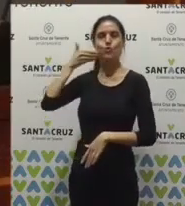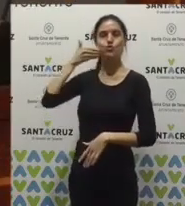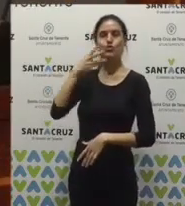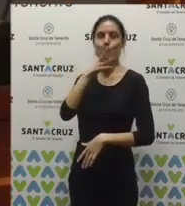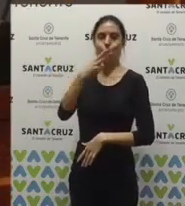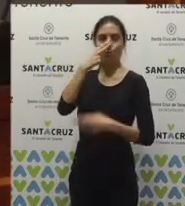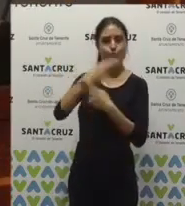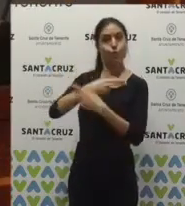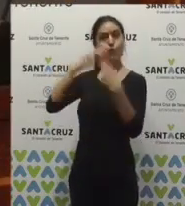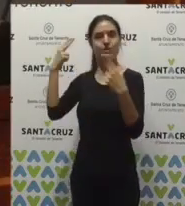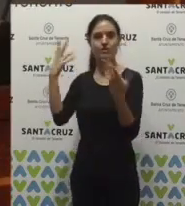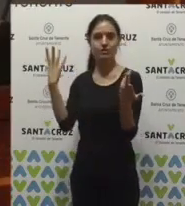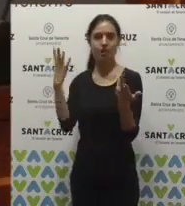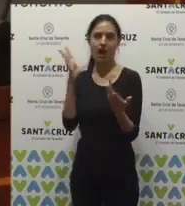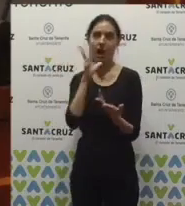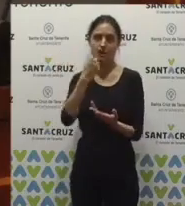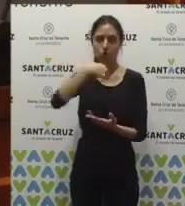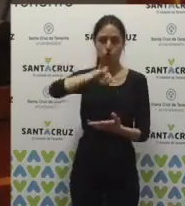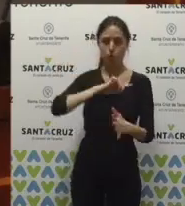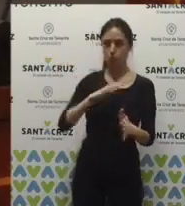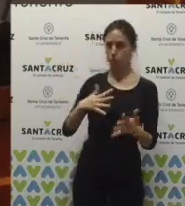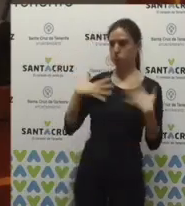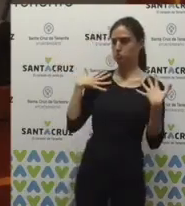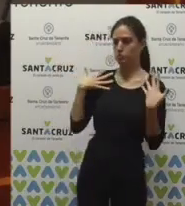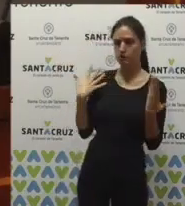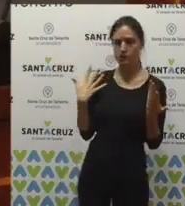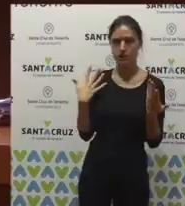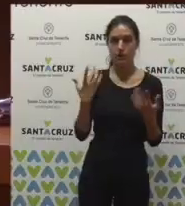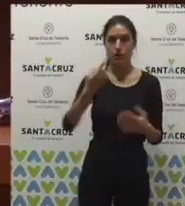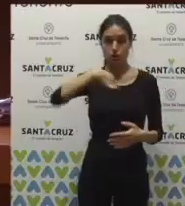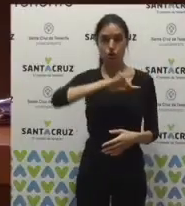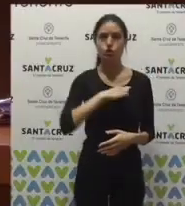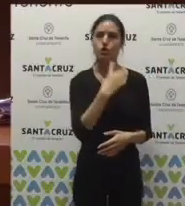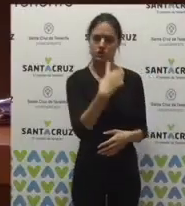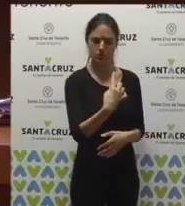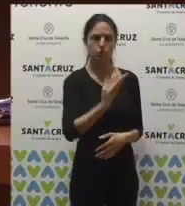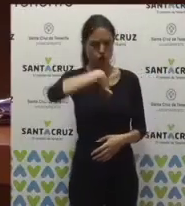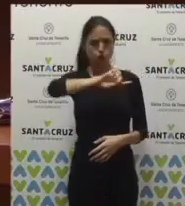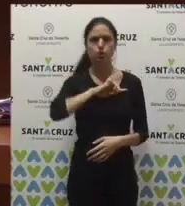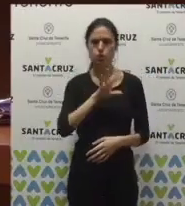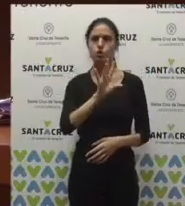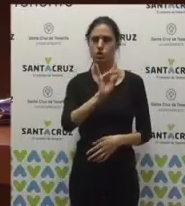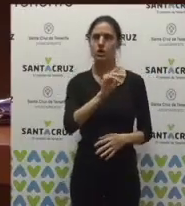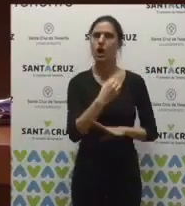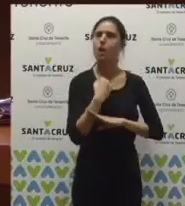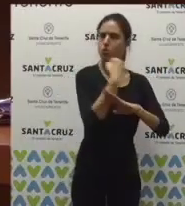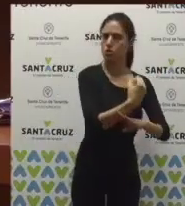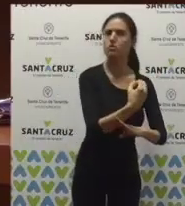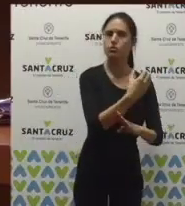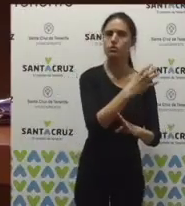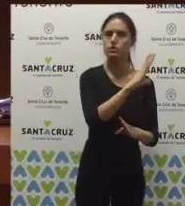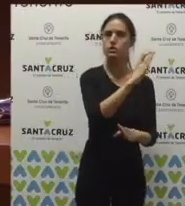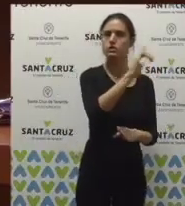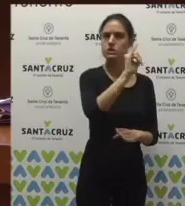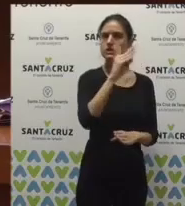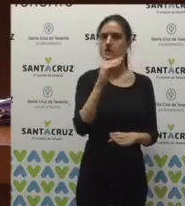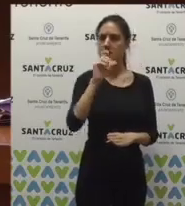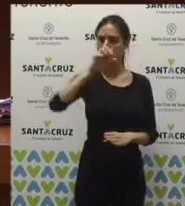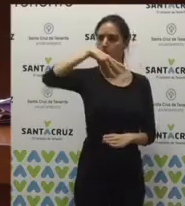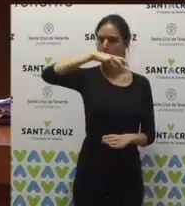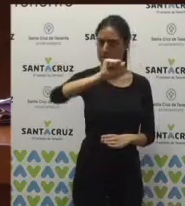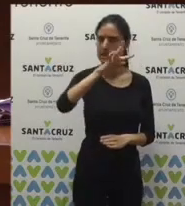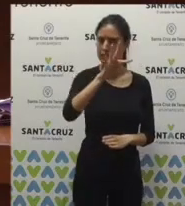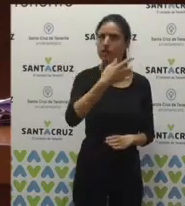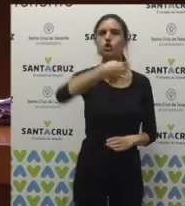nosotros nos sorprende y desde luego anunciamos que nosotros sí estamos con él si demás nosotros sí estamos apoyando la economía